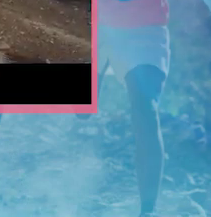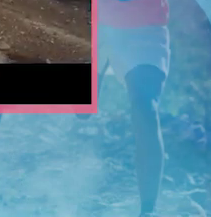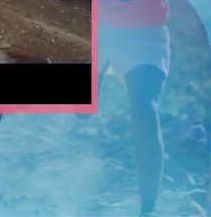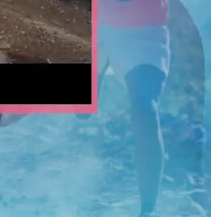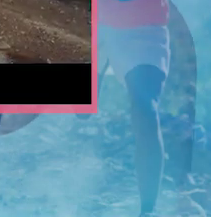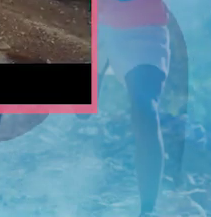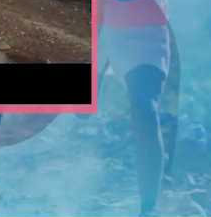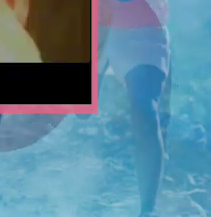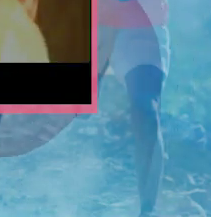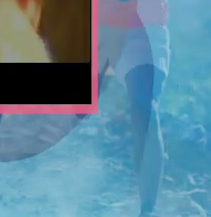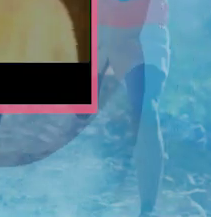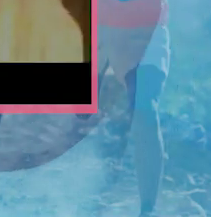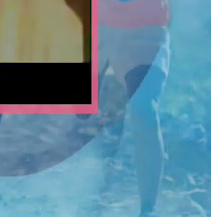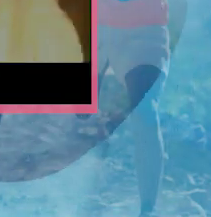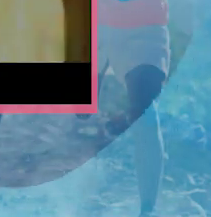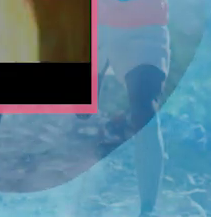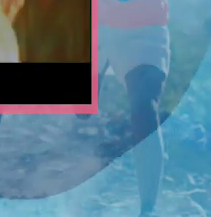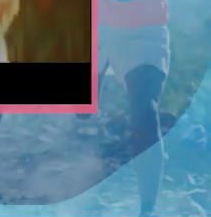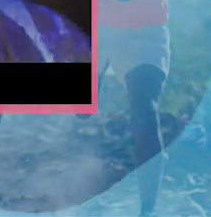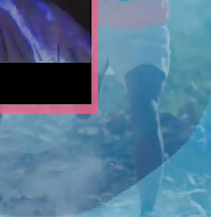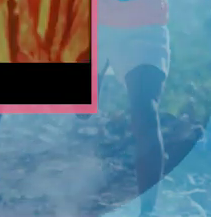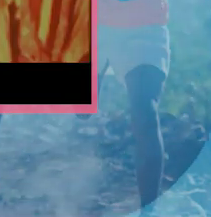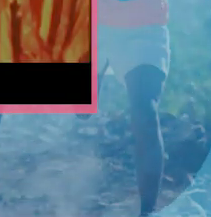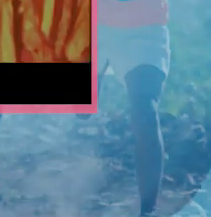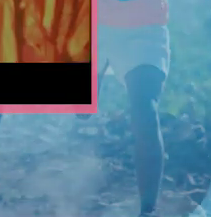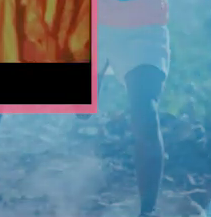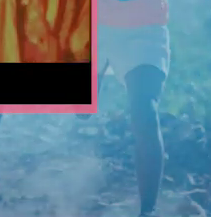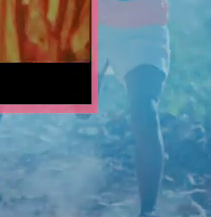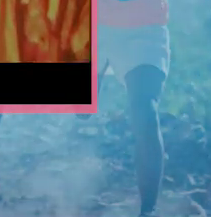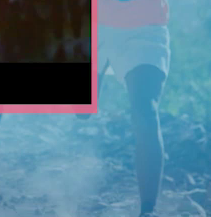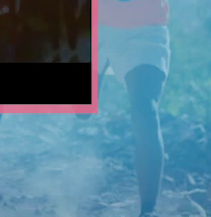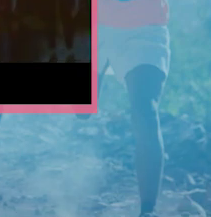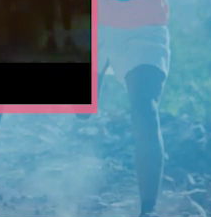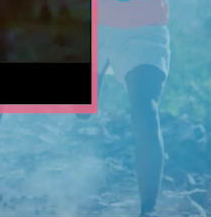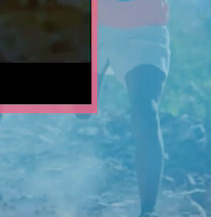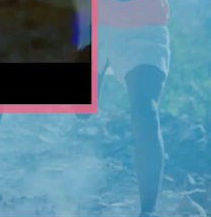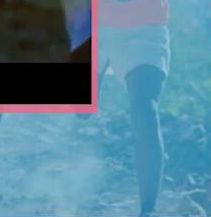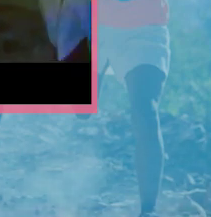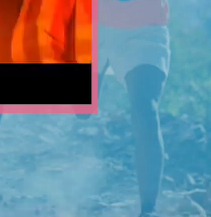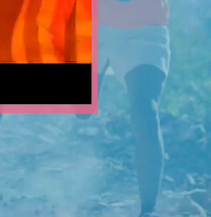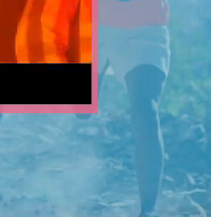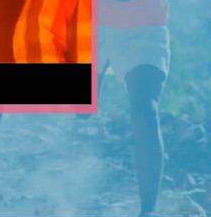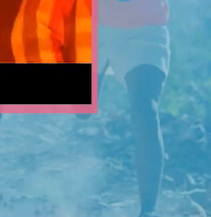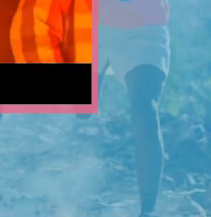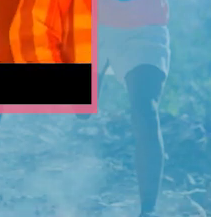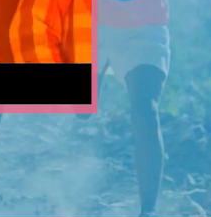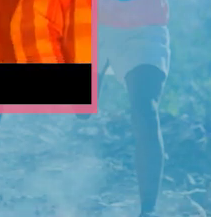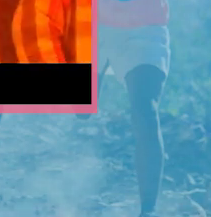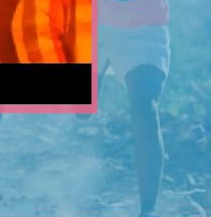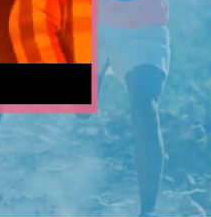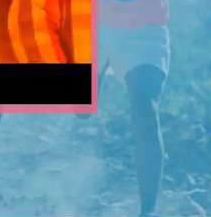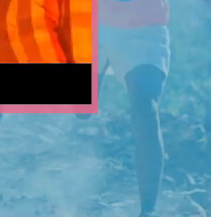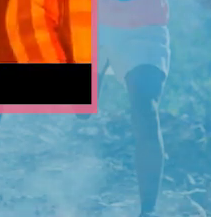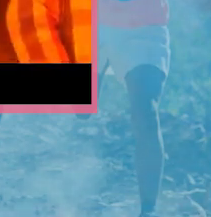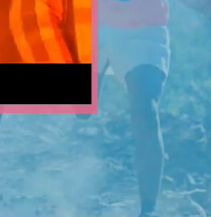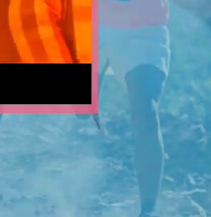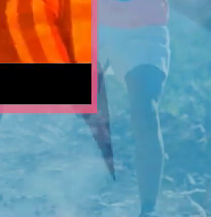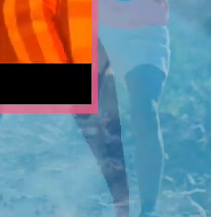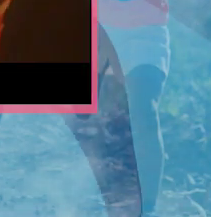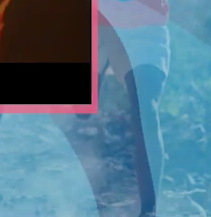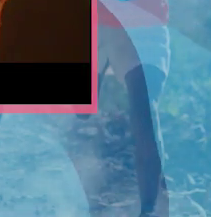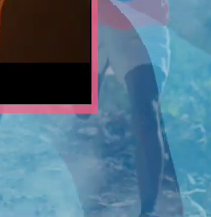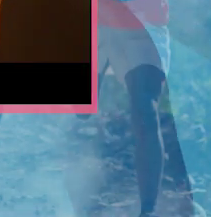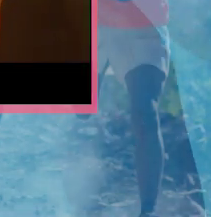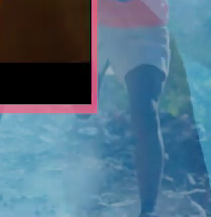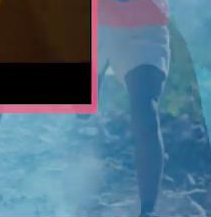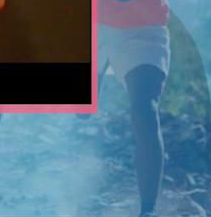baguami kawi semati huele beleka su guaba canamuti hueca la beju sinia me pagota mi hueta gonza o